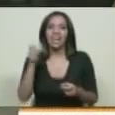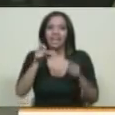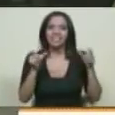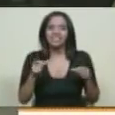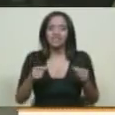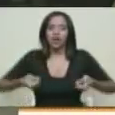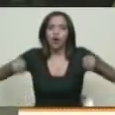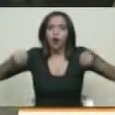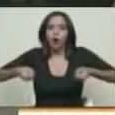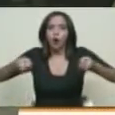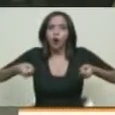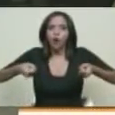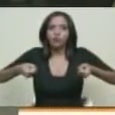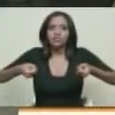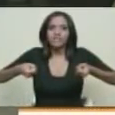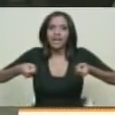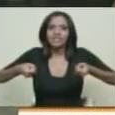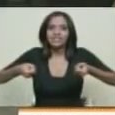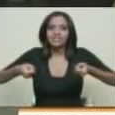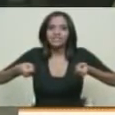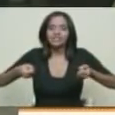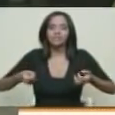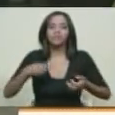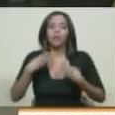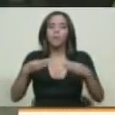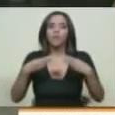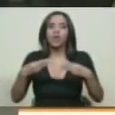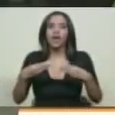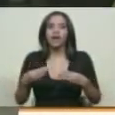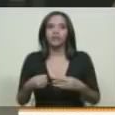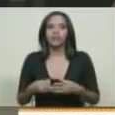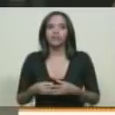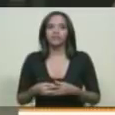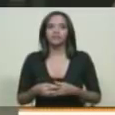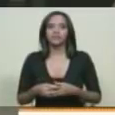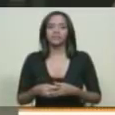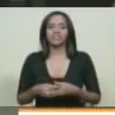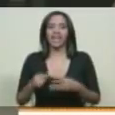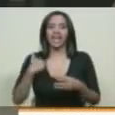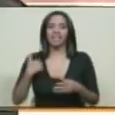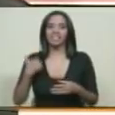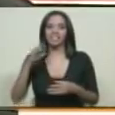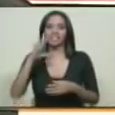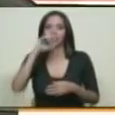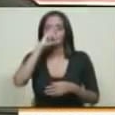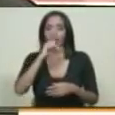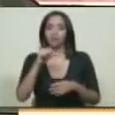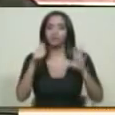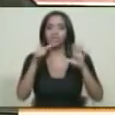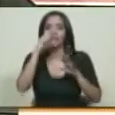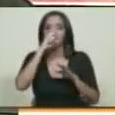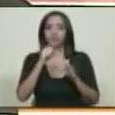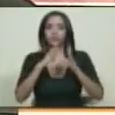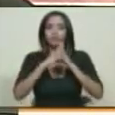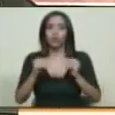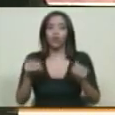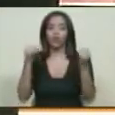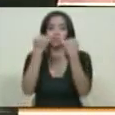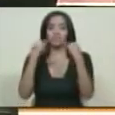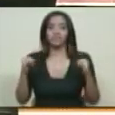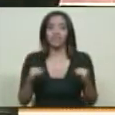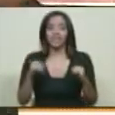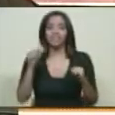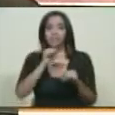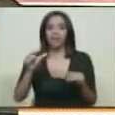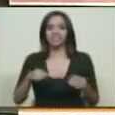hermano. Entonces, cuando el argentino hace 5 años 6 años todos los fines de semana y hasta 3 veces a la semana